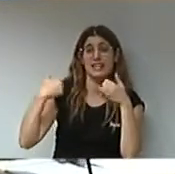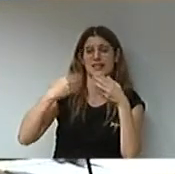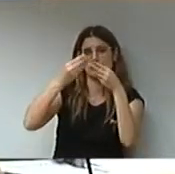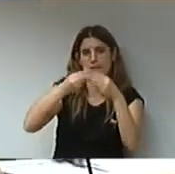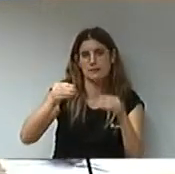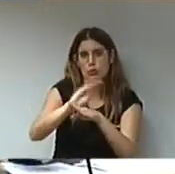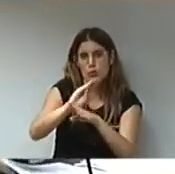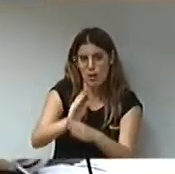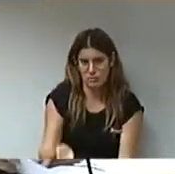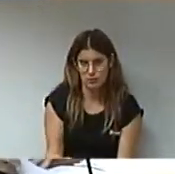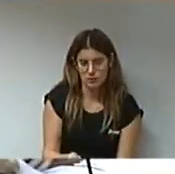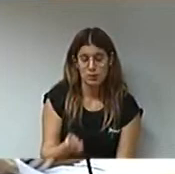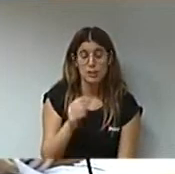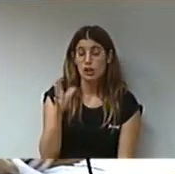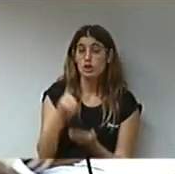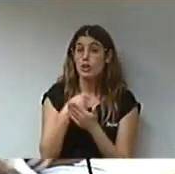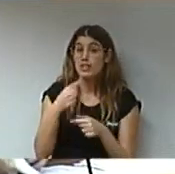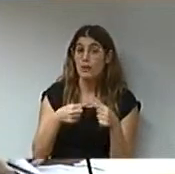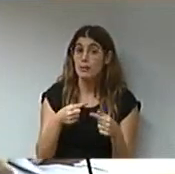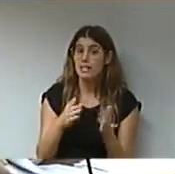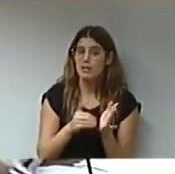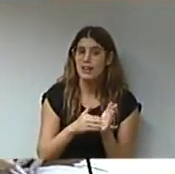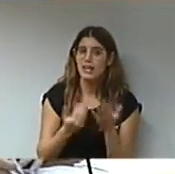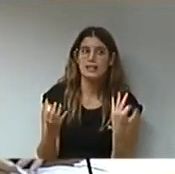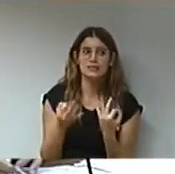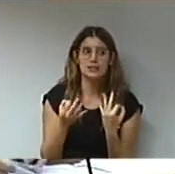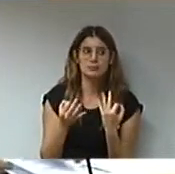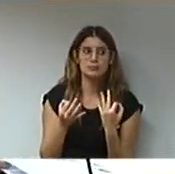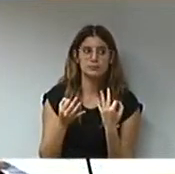sufriendo. Todas las familias valencianas han tenido